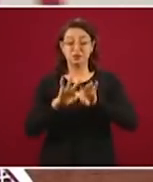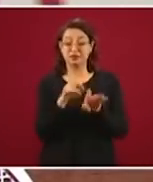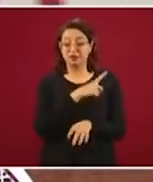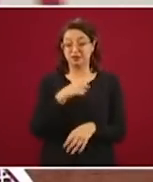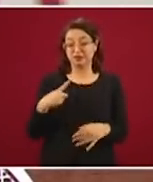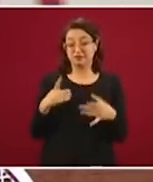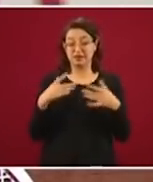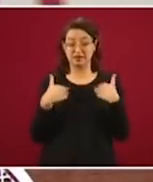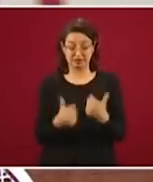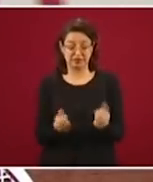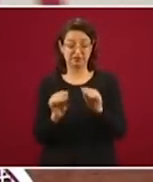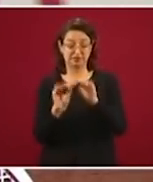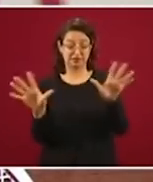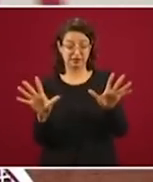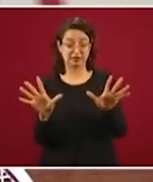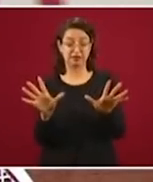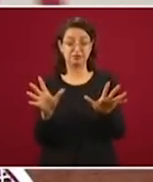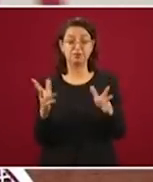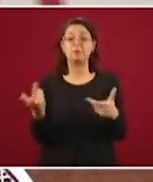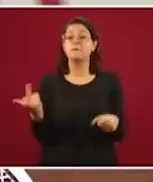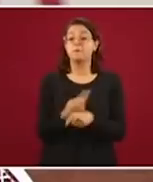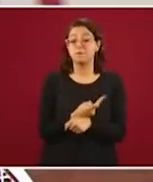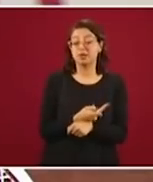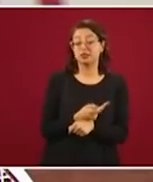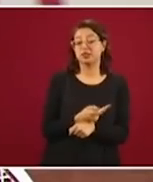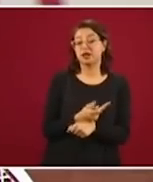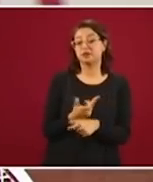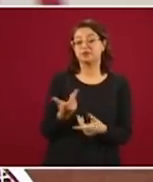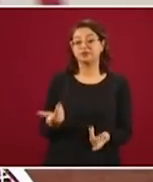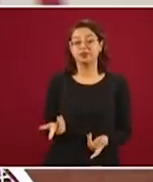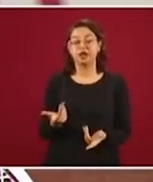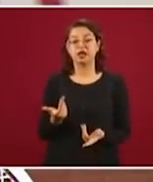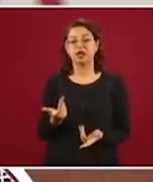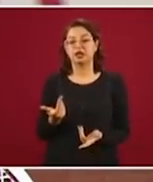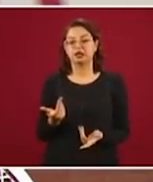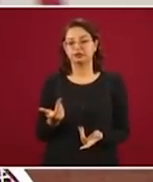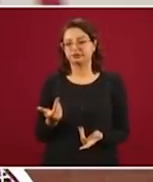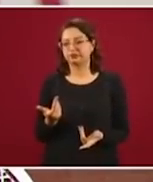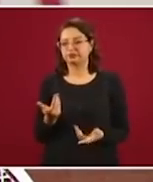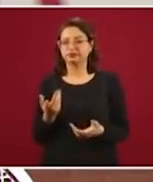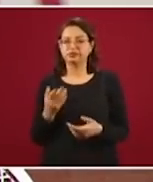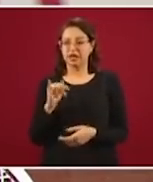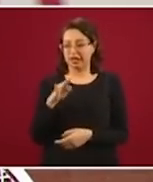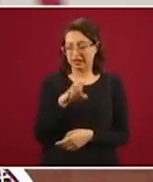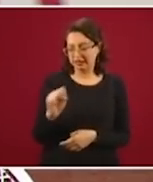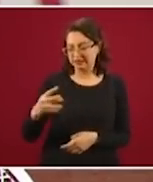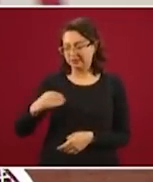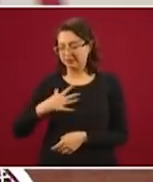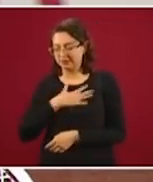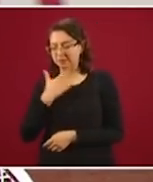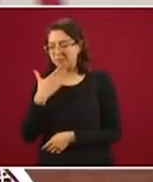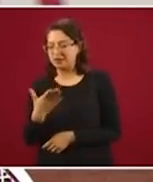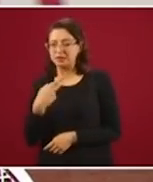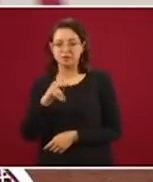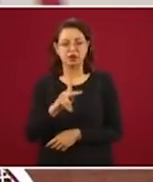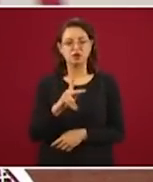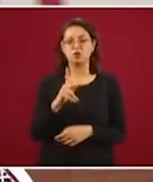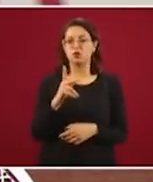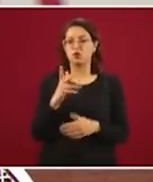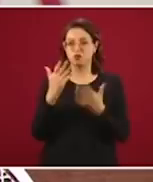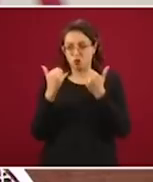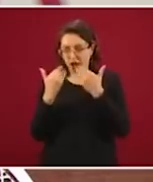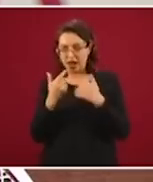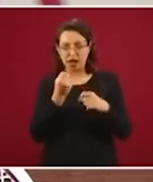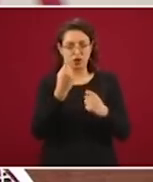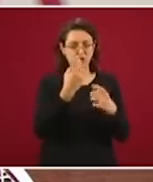también ilustra mucho qué pasa con los estados donde no hay bienestar o donde sí hay, pero no están haciendo los convenios. La